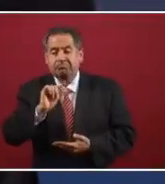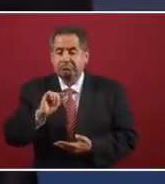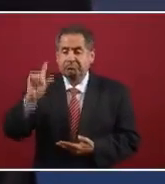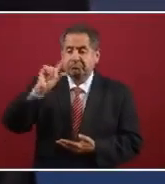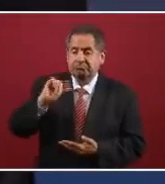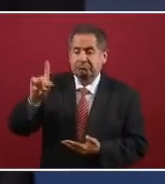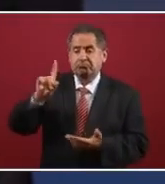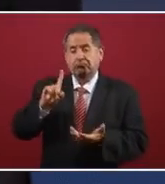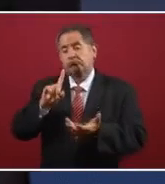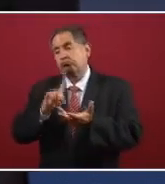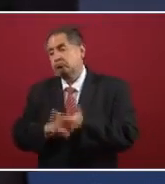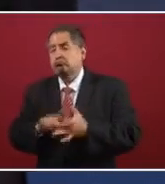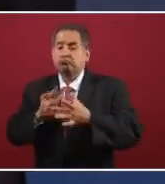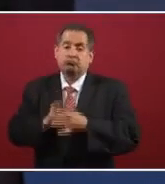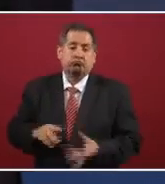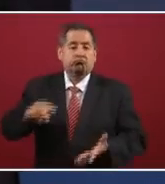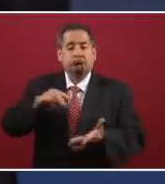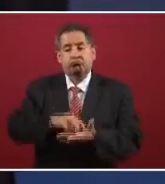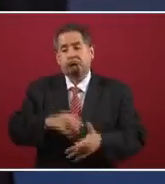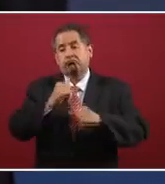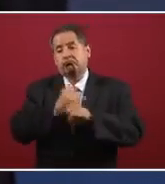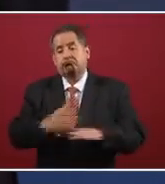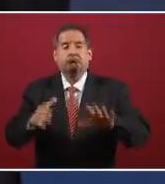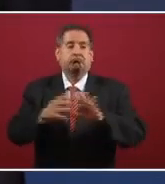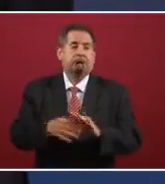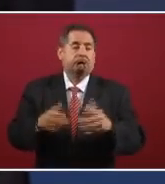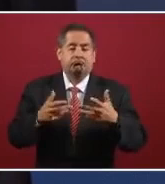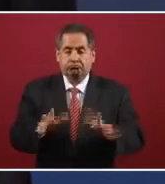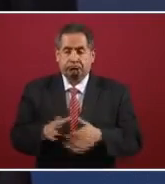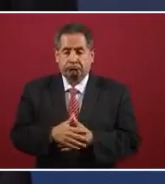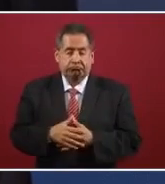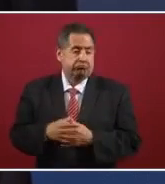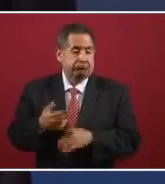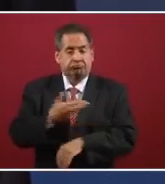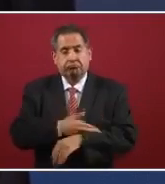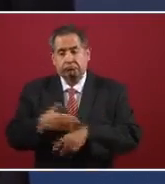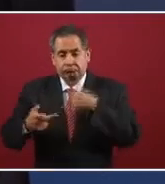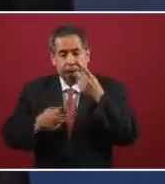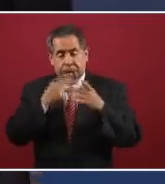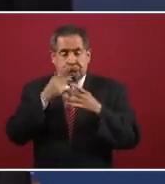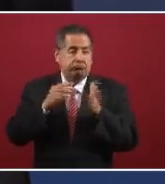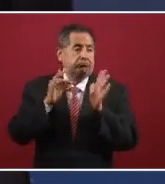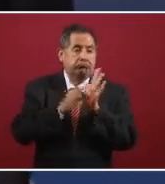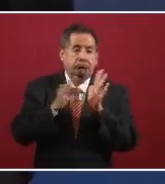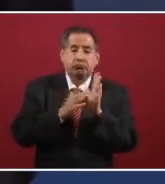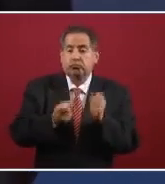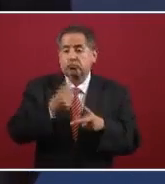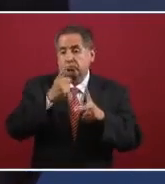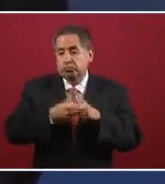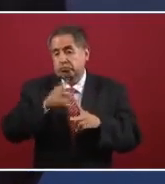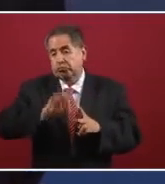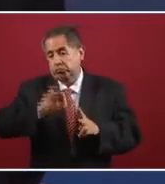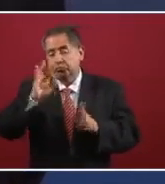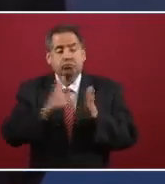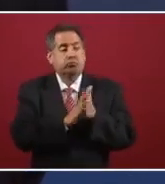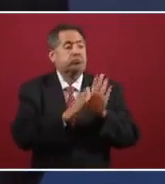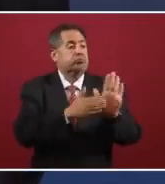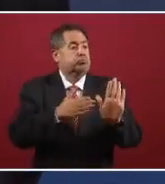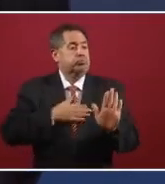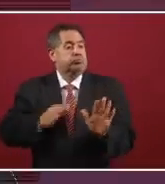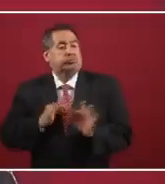se presenta e informa y se apresura a decir cifras que le permitan